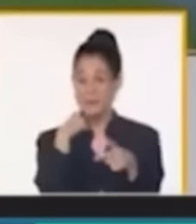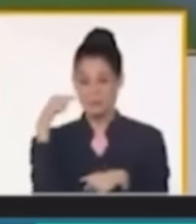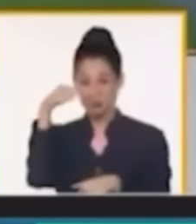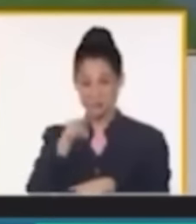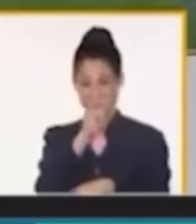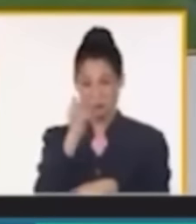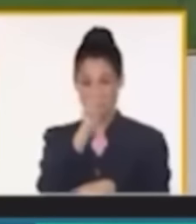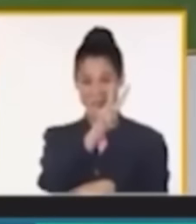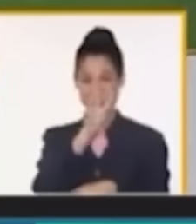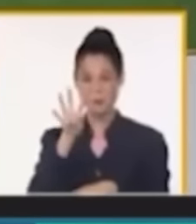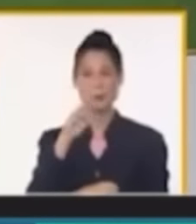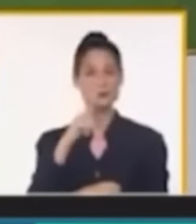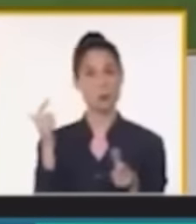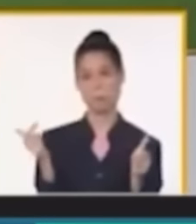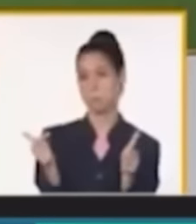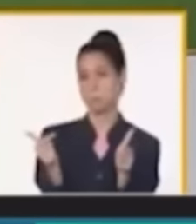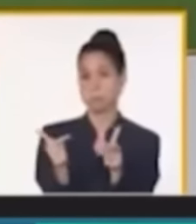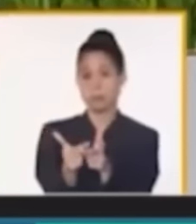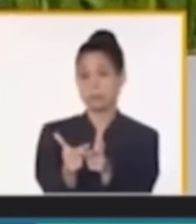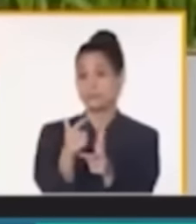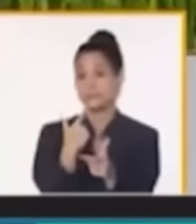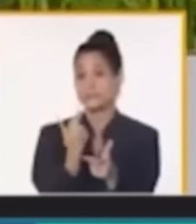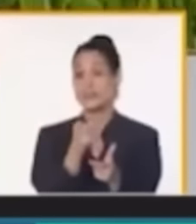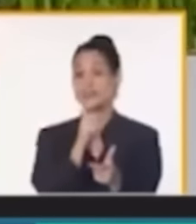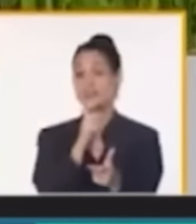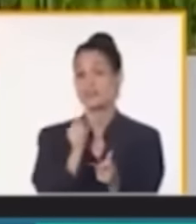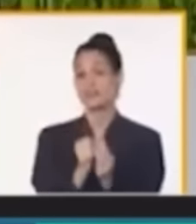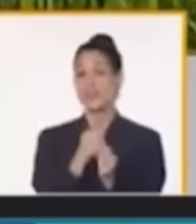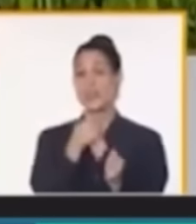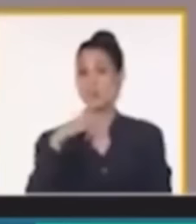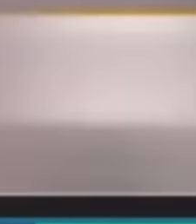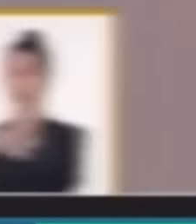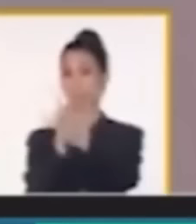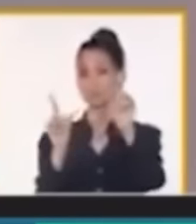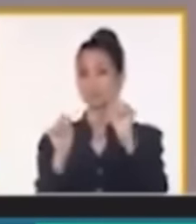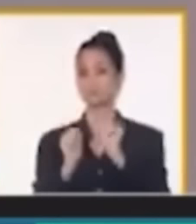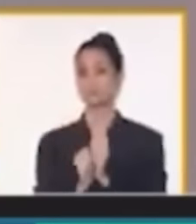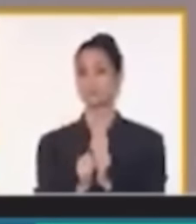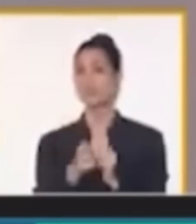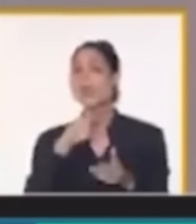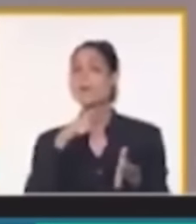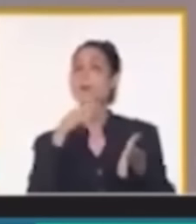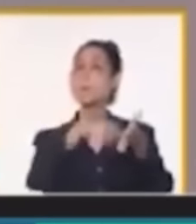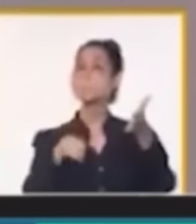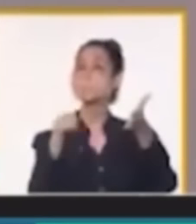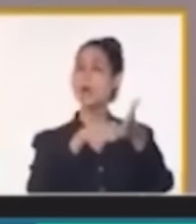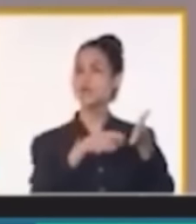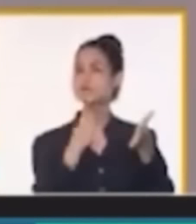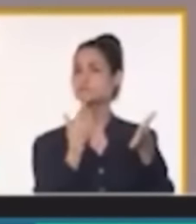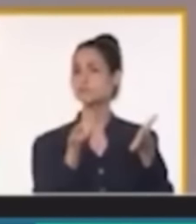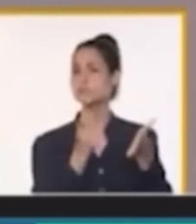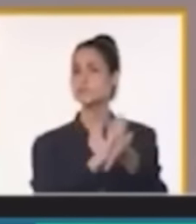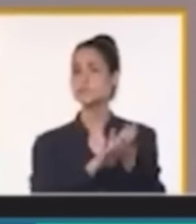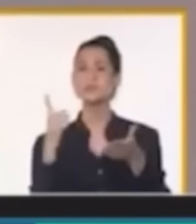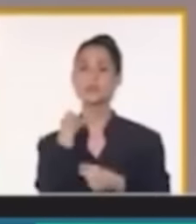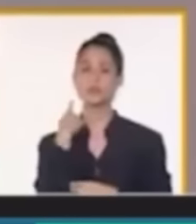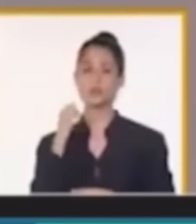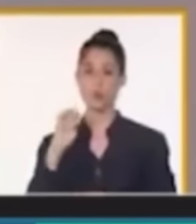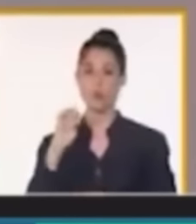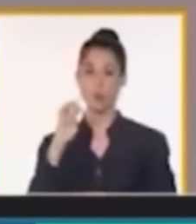arroceras especializada más de 40 50,000 hectas de arroz sembrada nosotros Hace 4 años teníamos